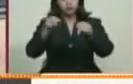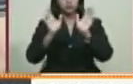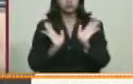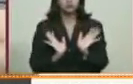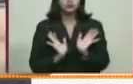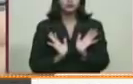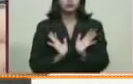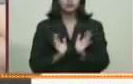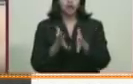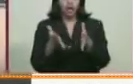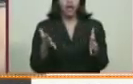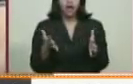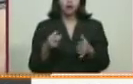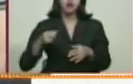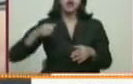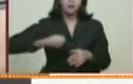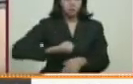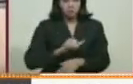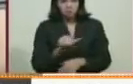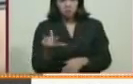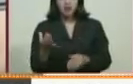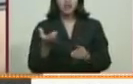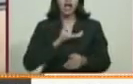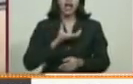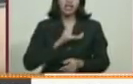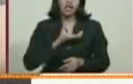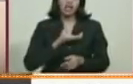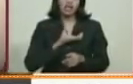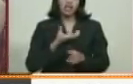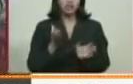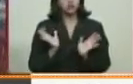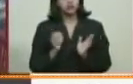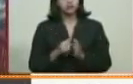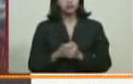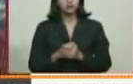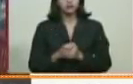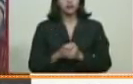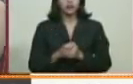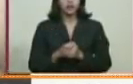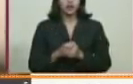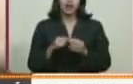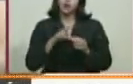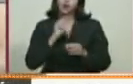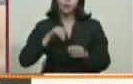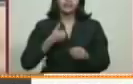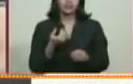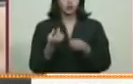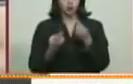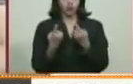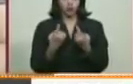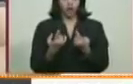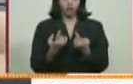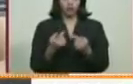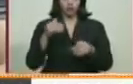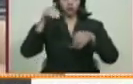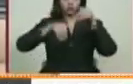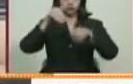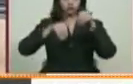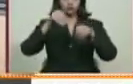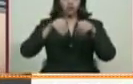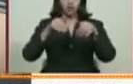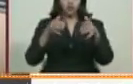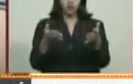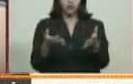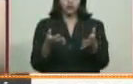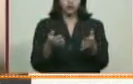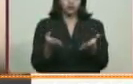Numerosas alcaldías, para no hablarte de capitales de Estado. Ah, pero no puede ser entonces que cuando hay una elección donde el